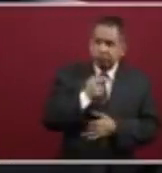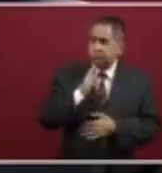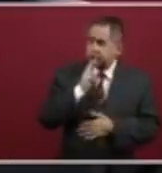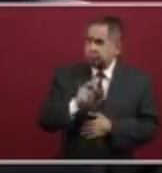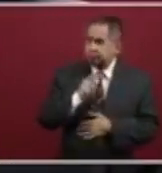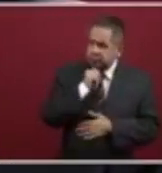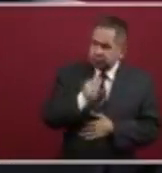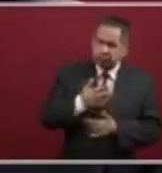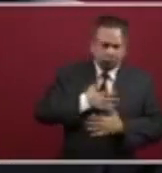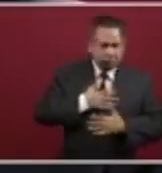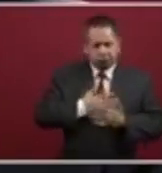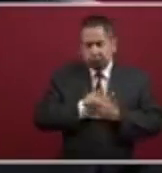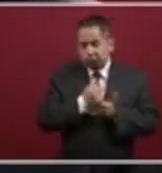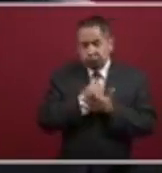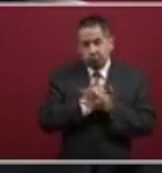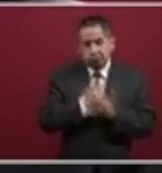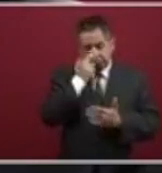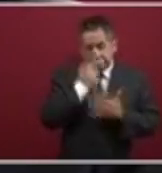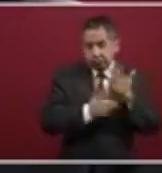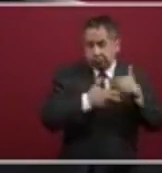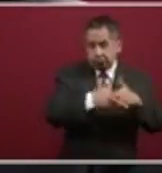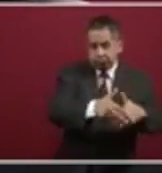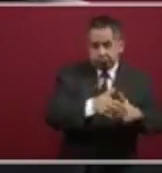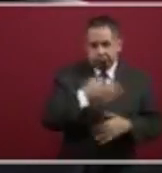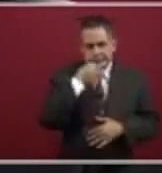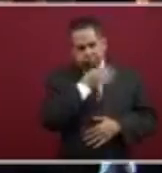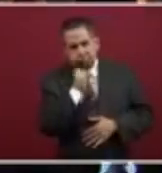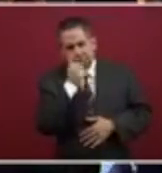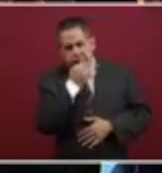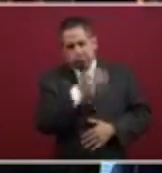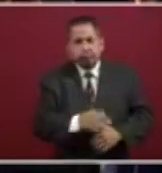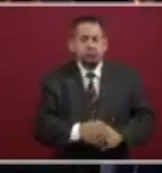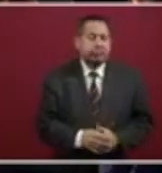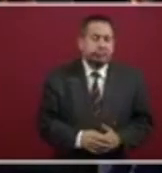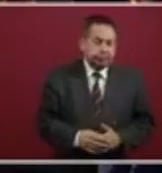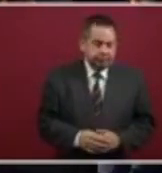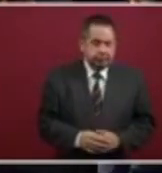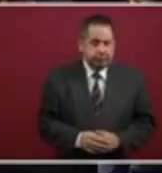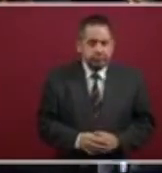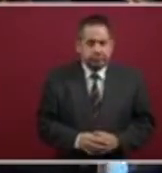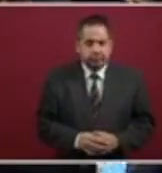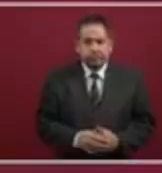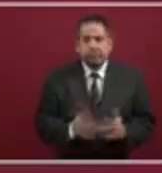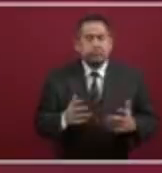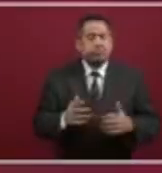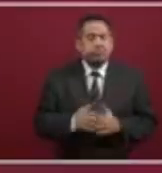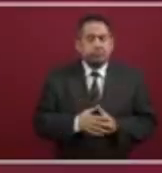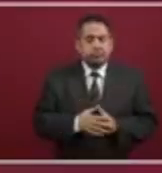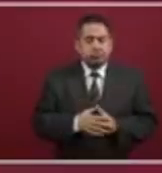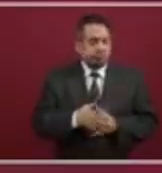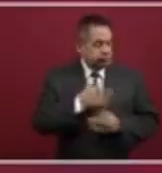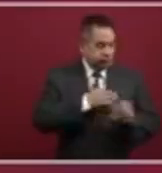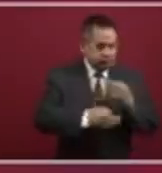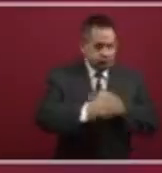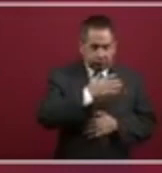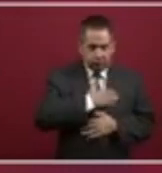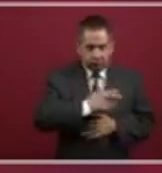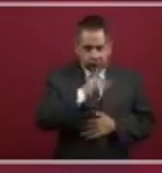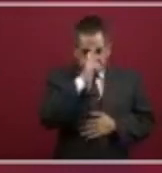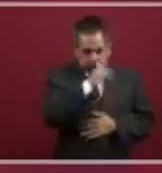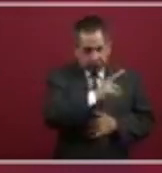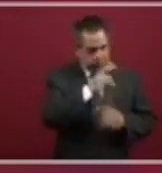demandas en la nueva reforma educativa? Gracias. Pues tienen todo nuestro respeto y